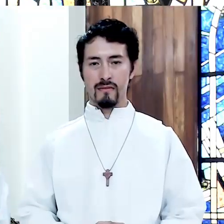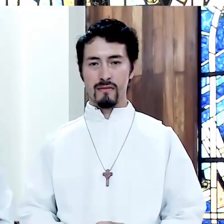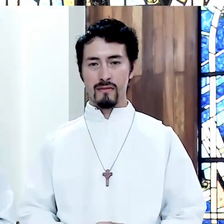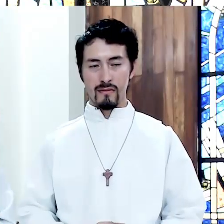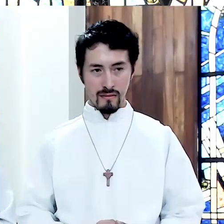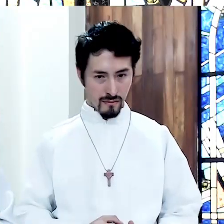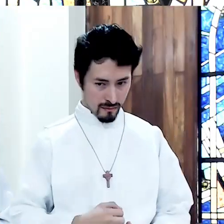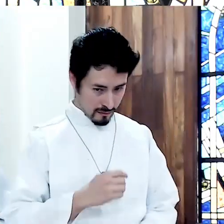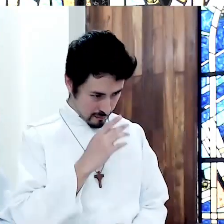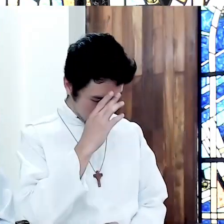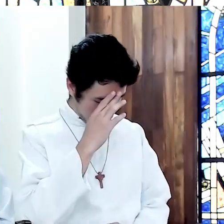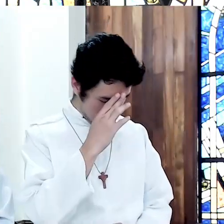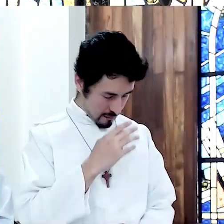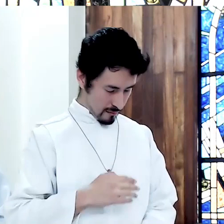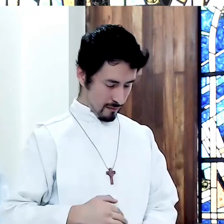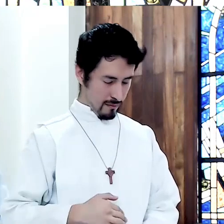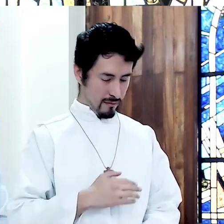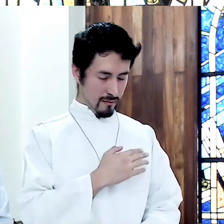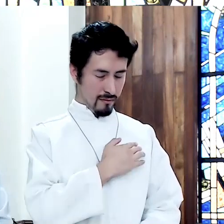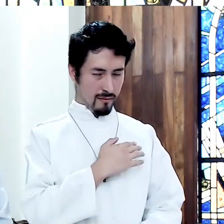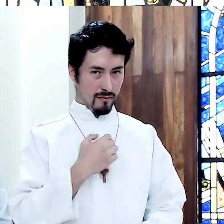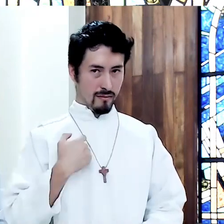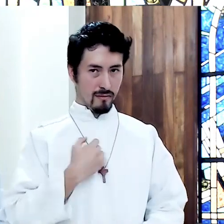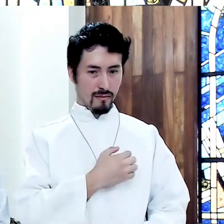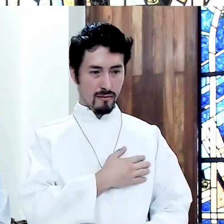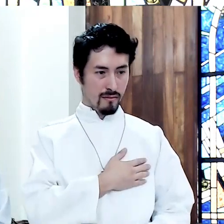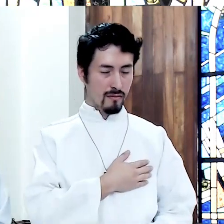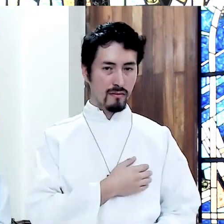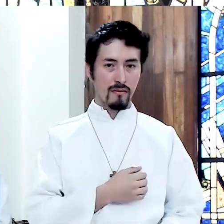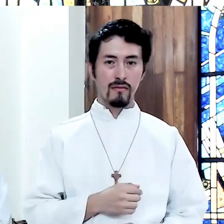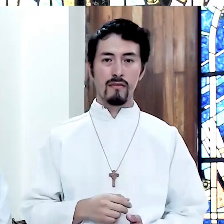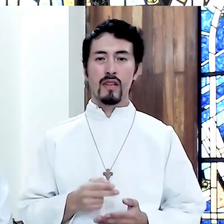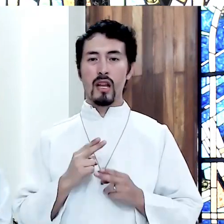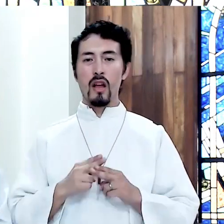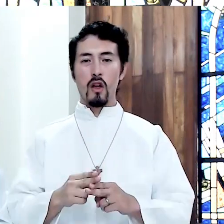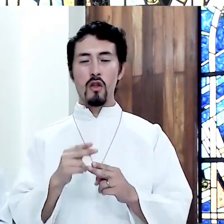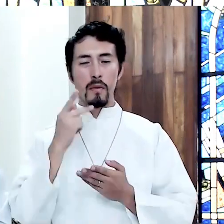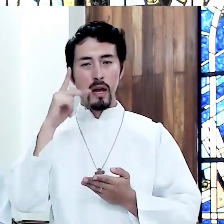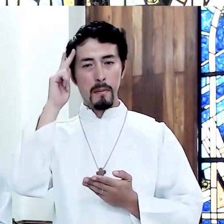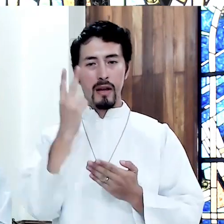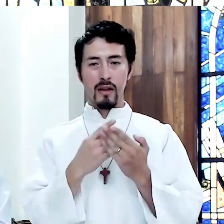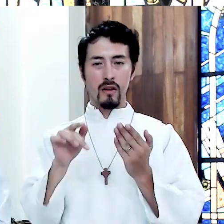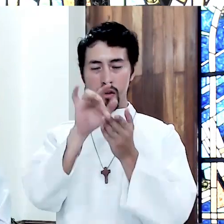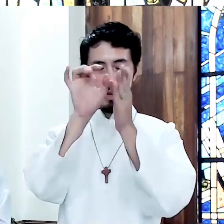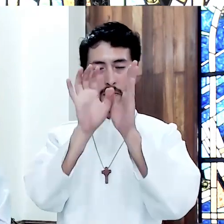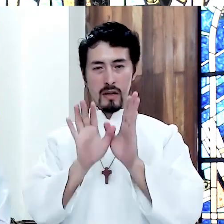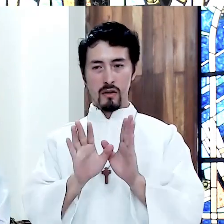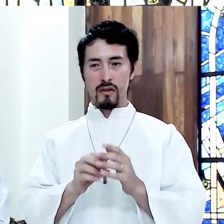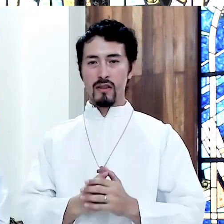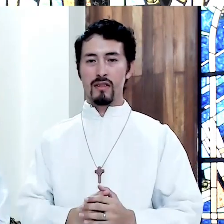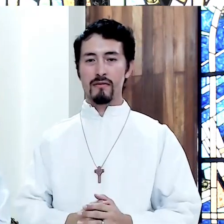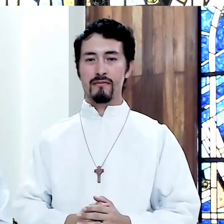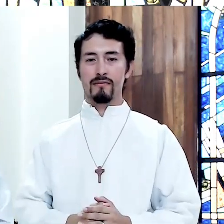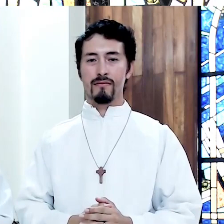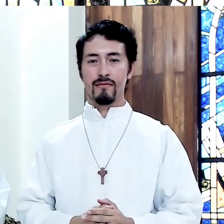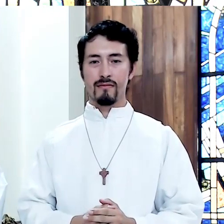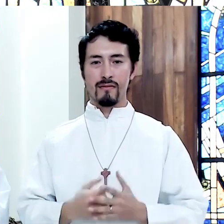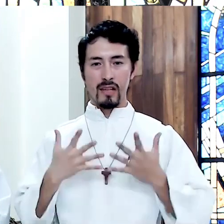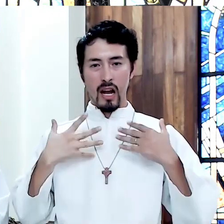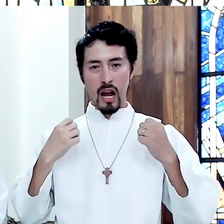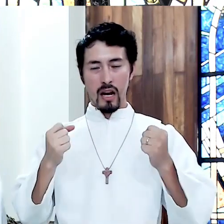En el nombre del Padre, y del Hijo, y del Espíritu Santo. Amén. La gracia de nuestro